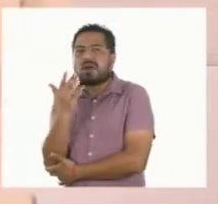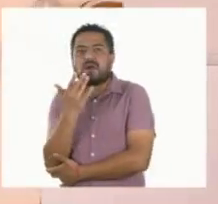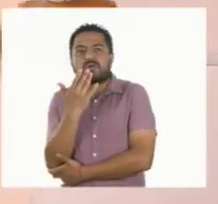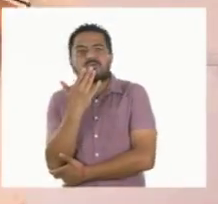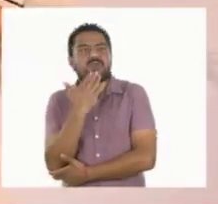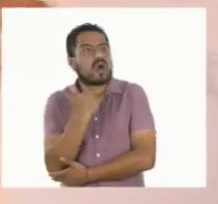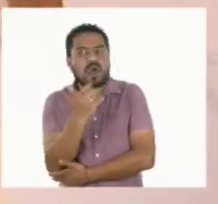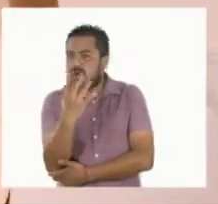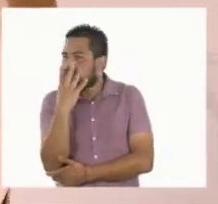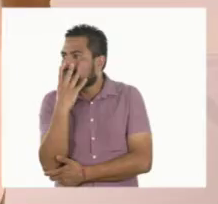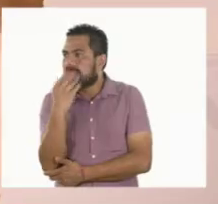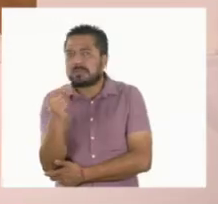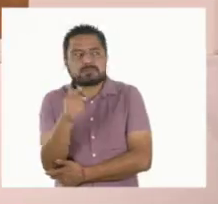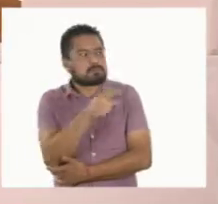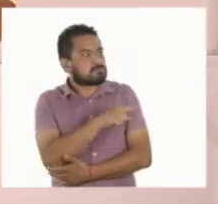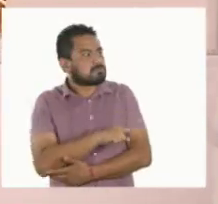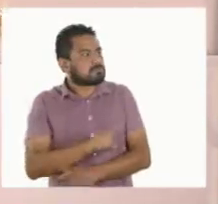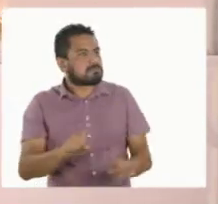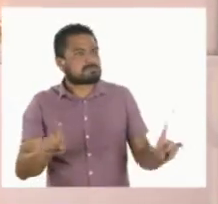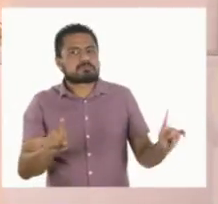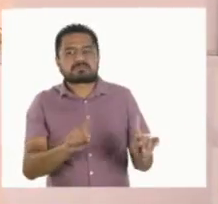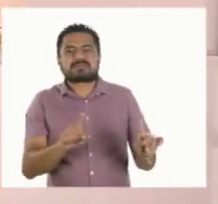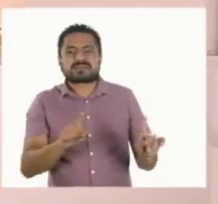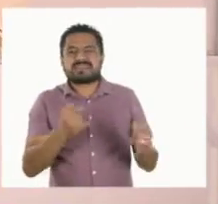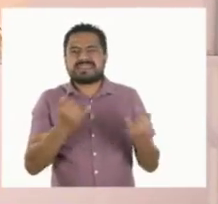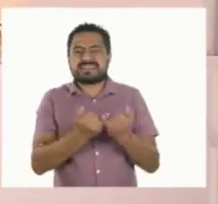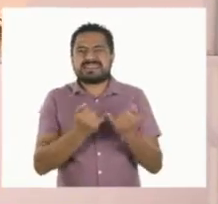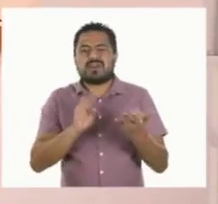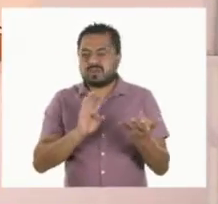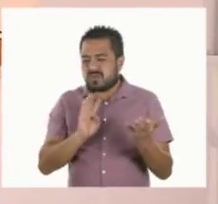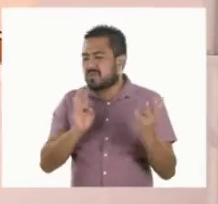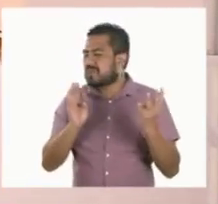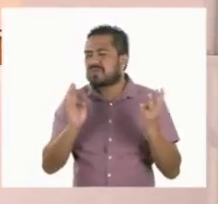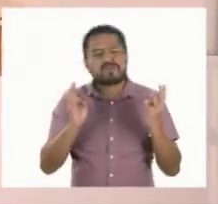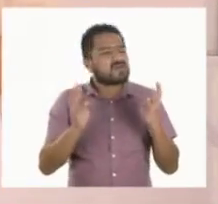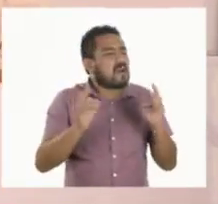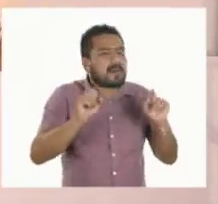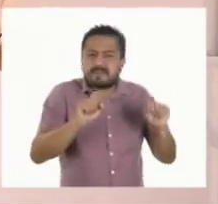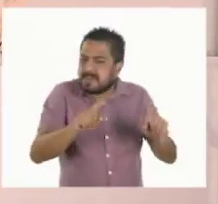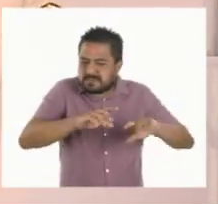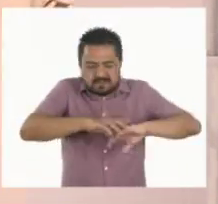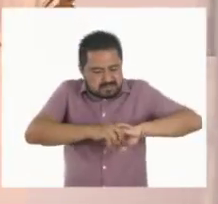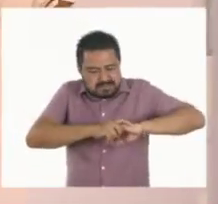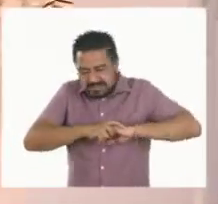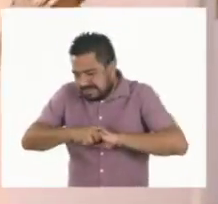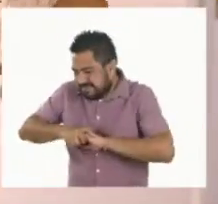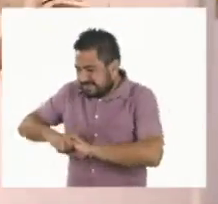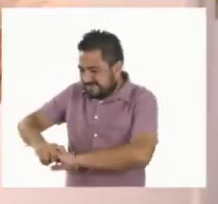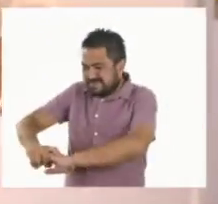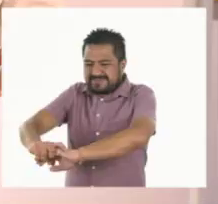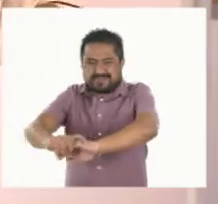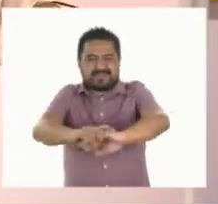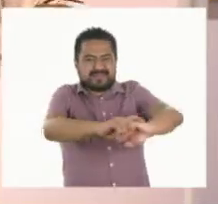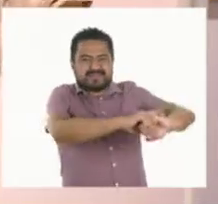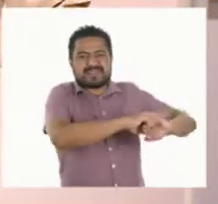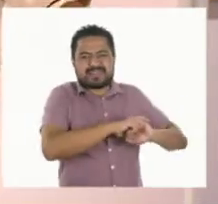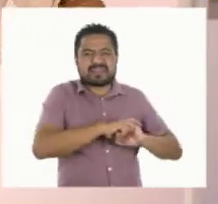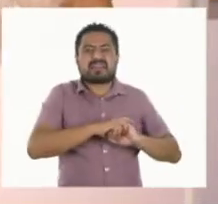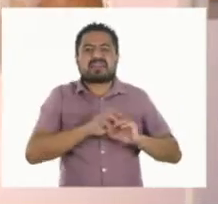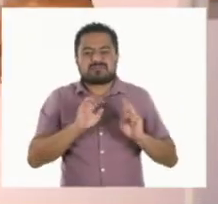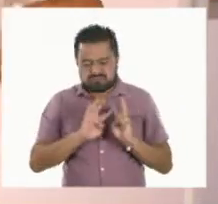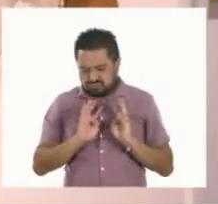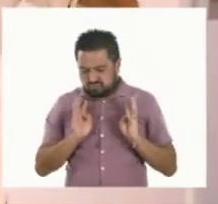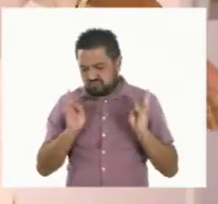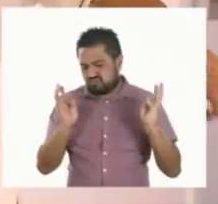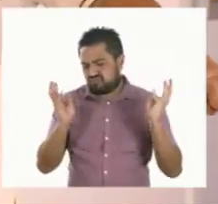está. Que se juega justamente como la Doña Blanca o el patio de mi casa. Ah. Varias personas o varios niños se toman de la